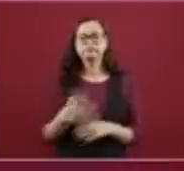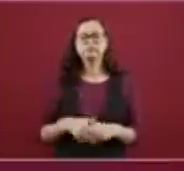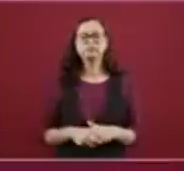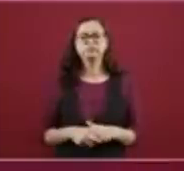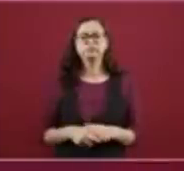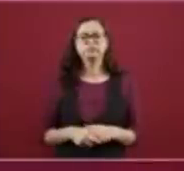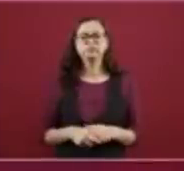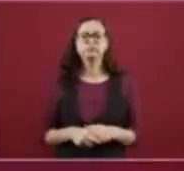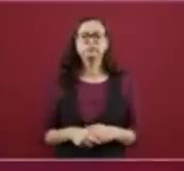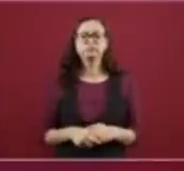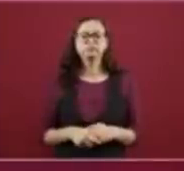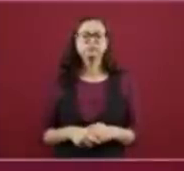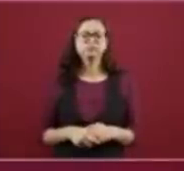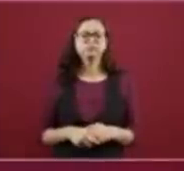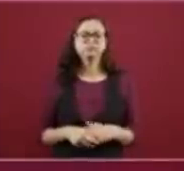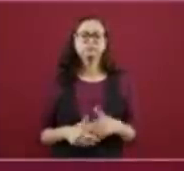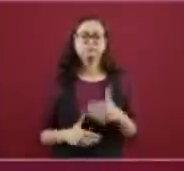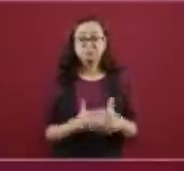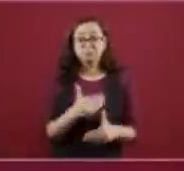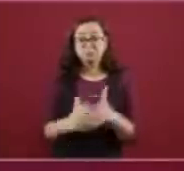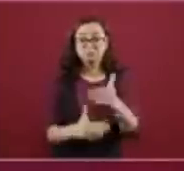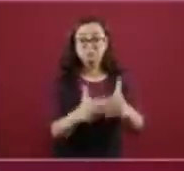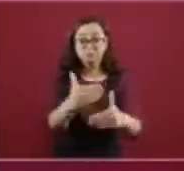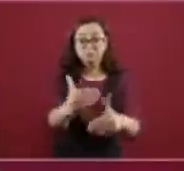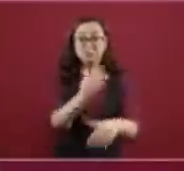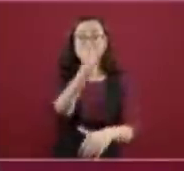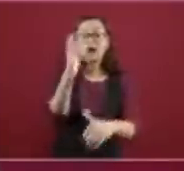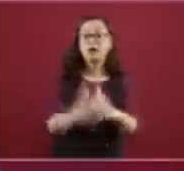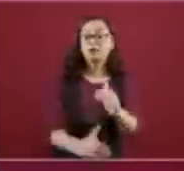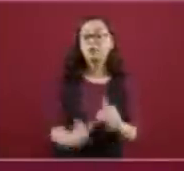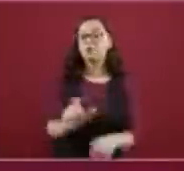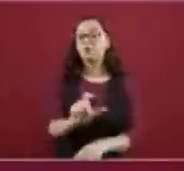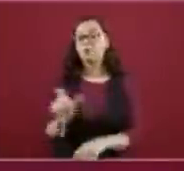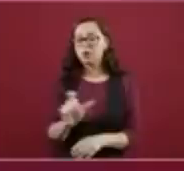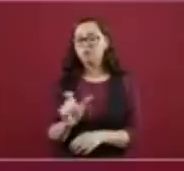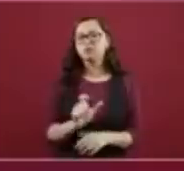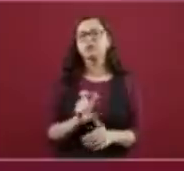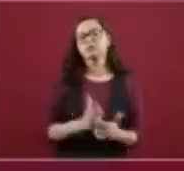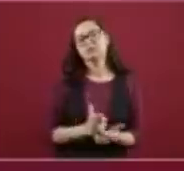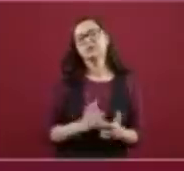en cuánto tiempo se terminaría, por etapas.